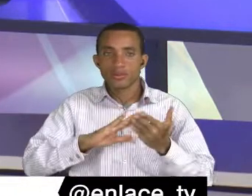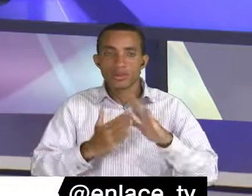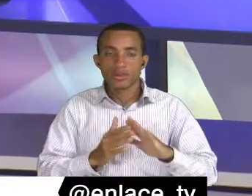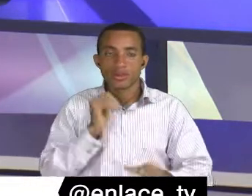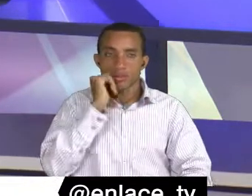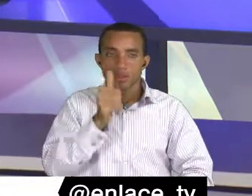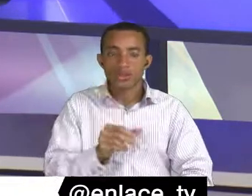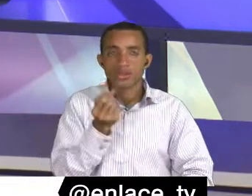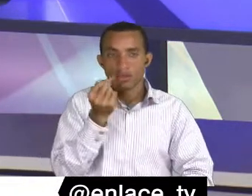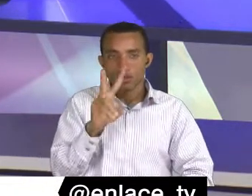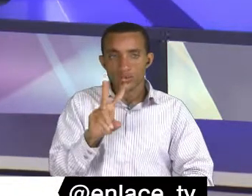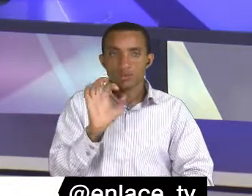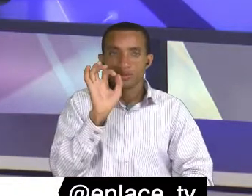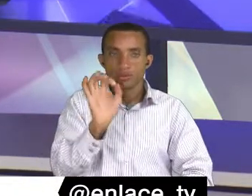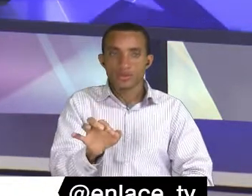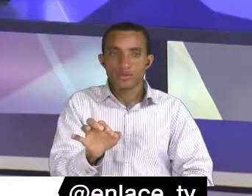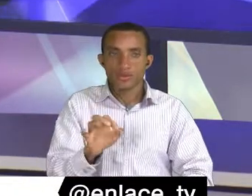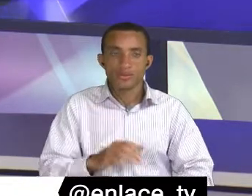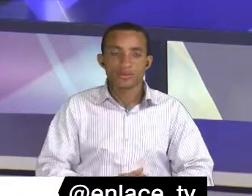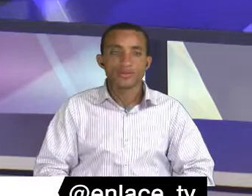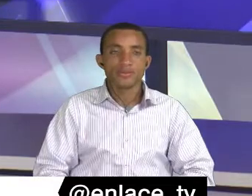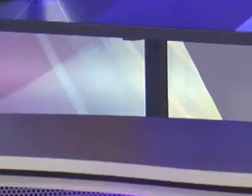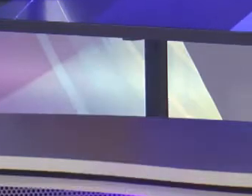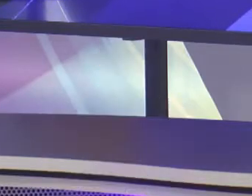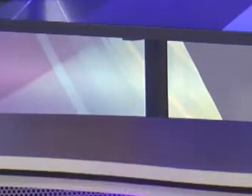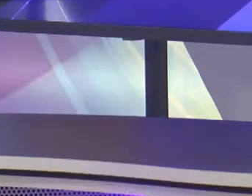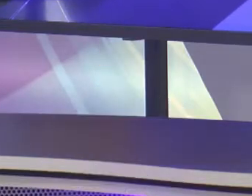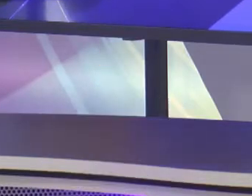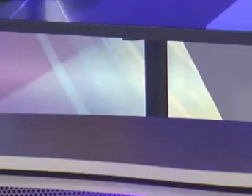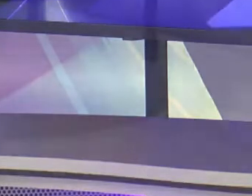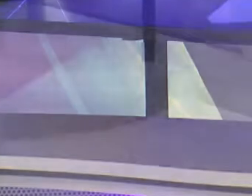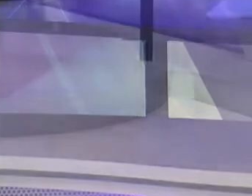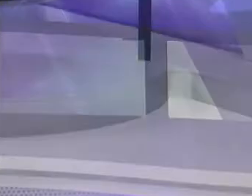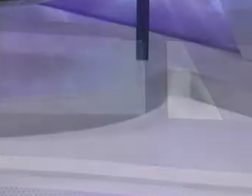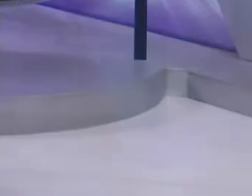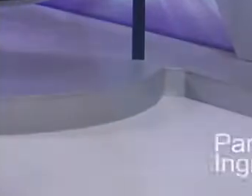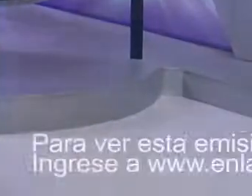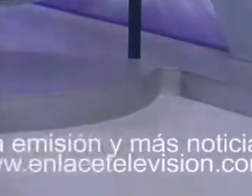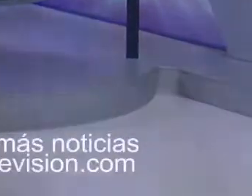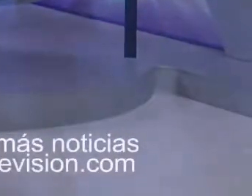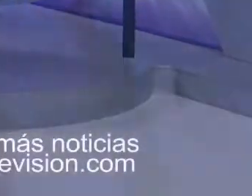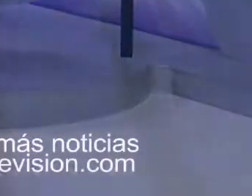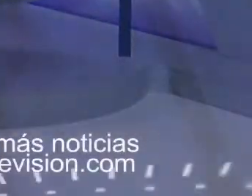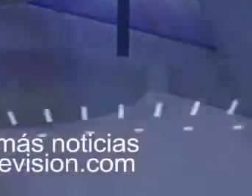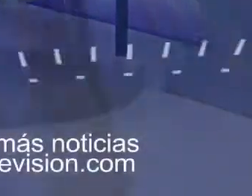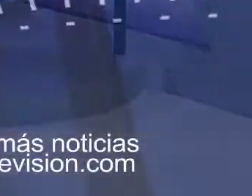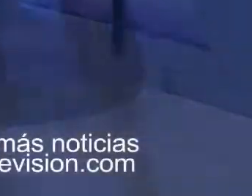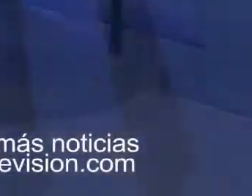mediodía con más Enlace Noticias, lo que usted quiere ver. Feliz noche.